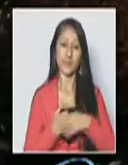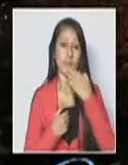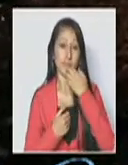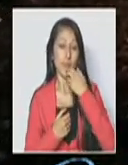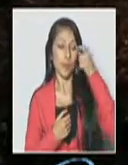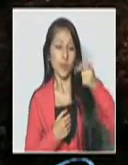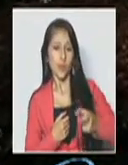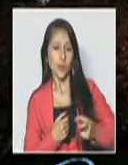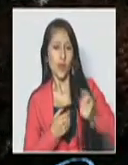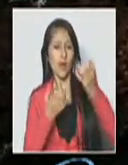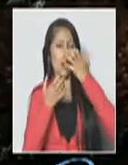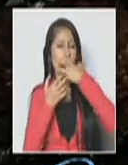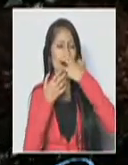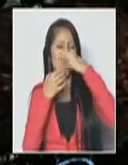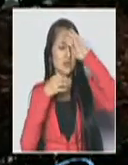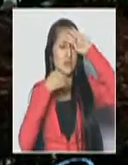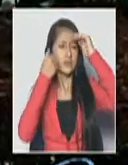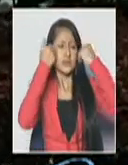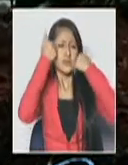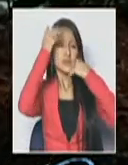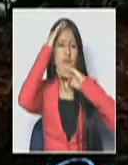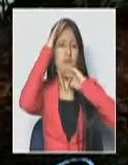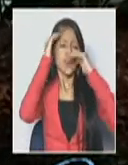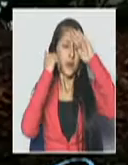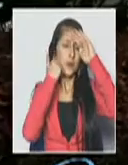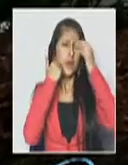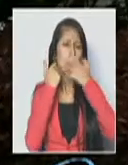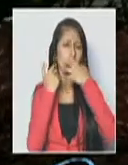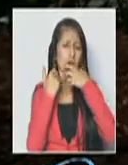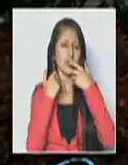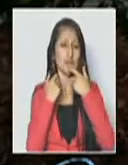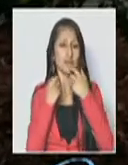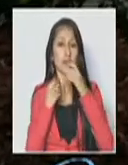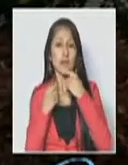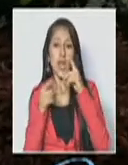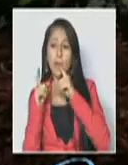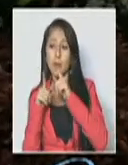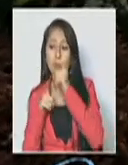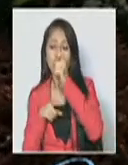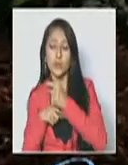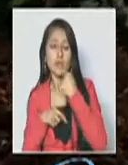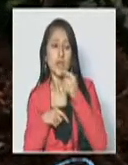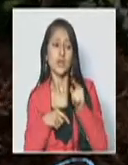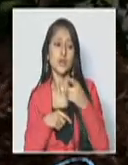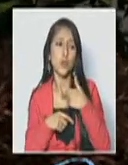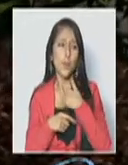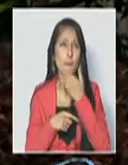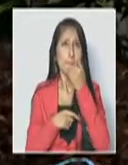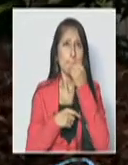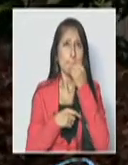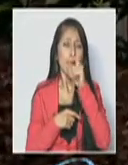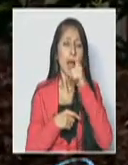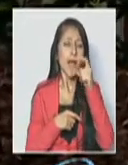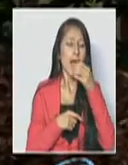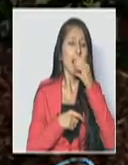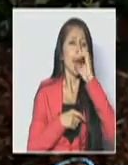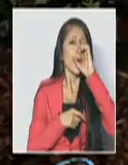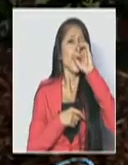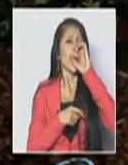da fiebre y uno escucha con frecuencia no yo le di una gaseosa con un mejoral y